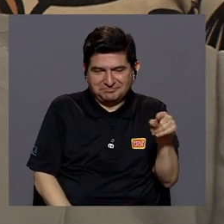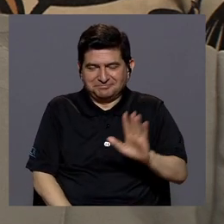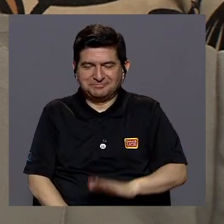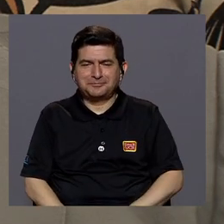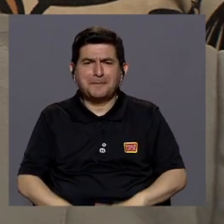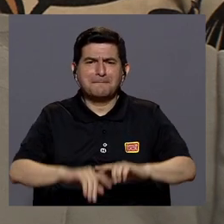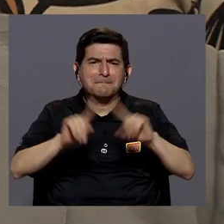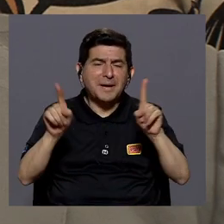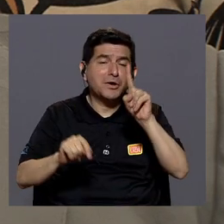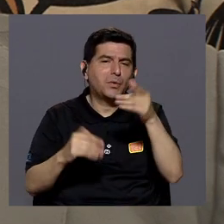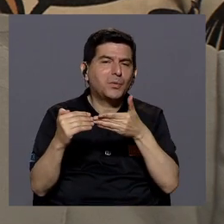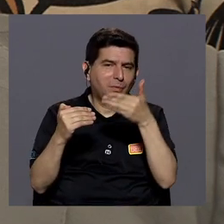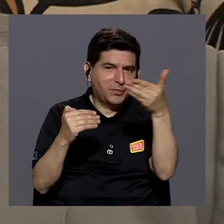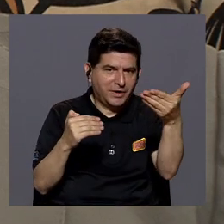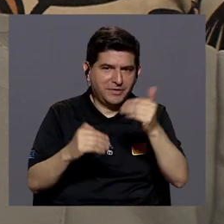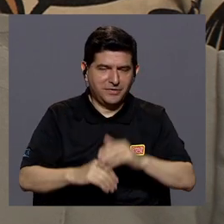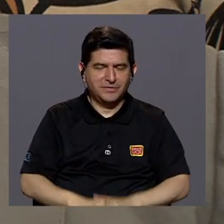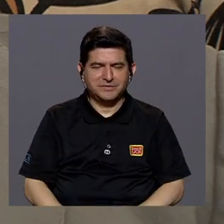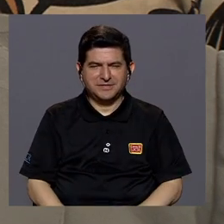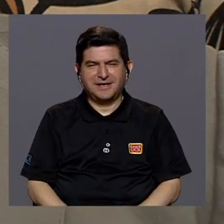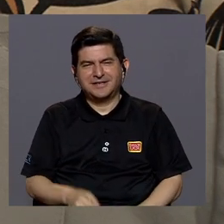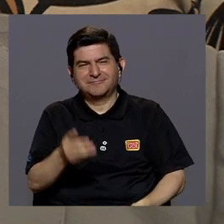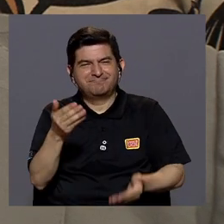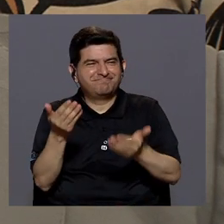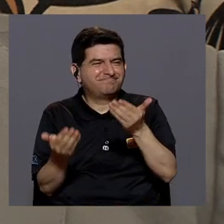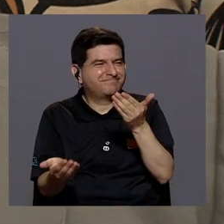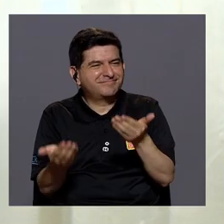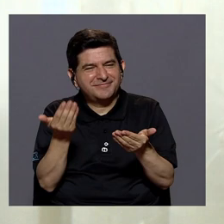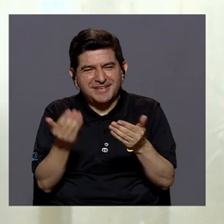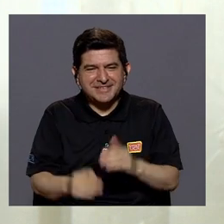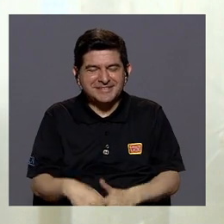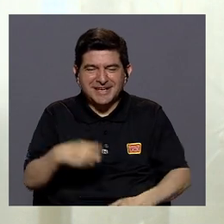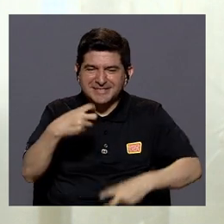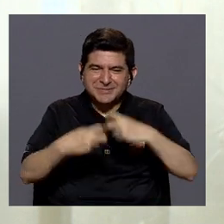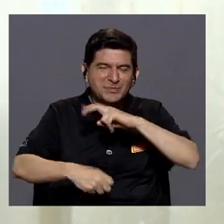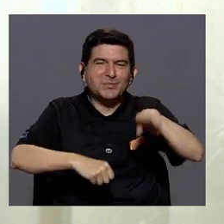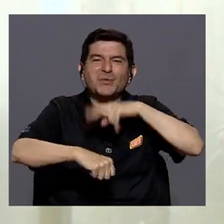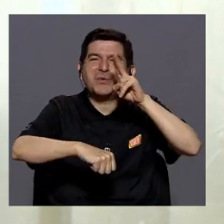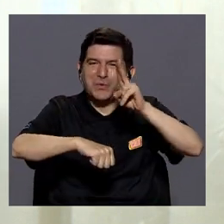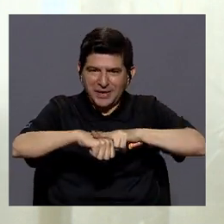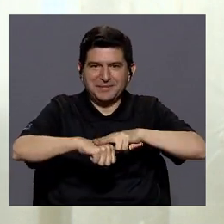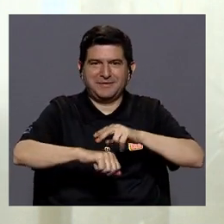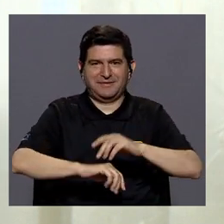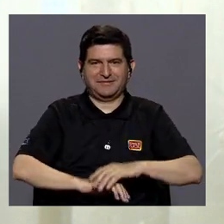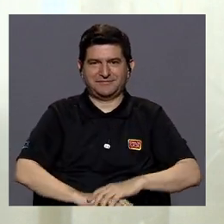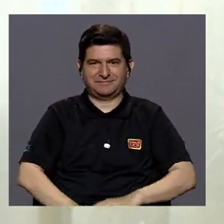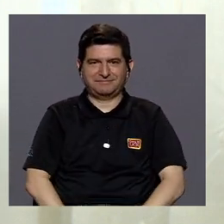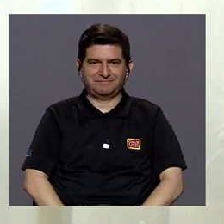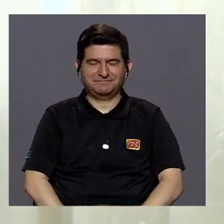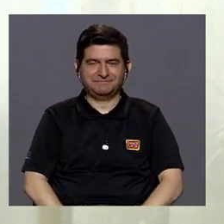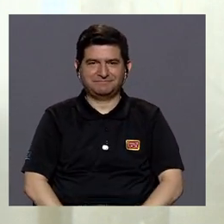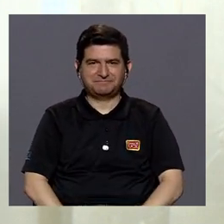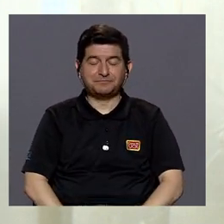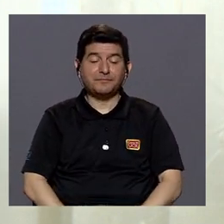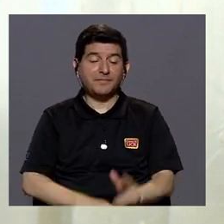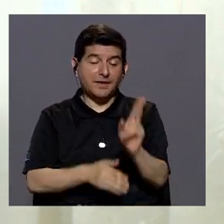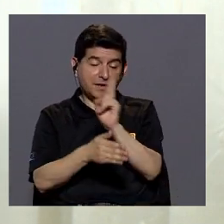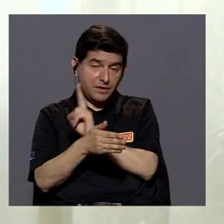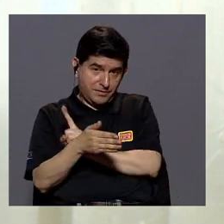Pero hay una cosa muy, un problema nacional, yo diría que es este. Las